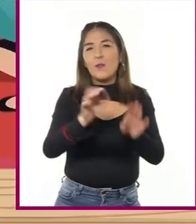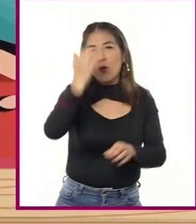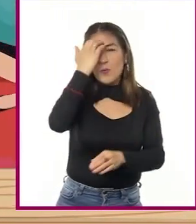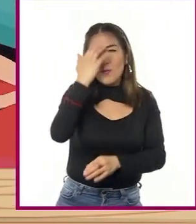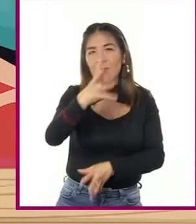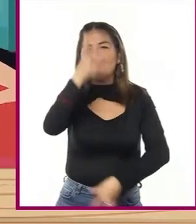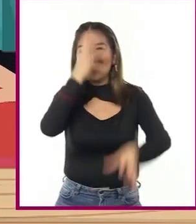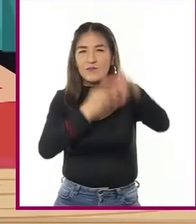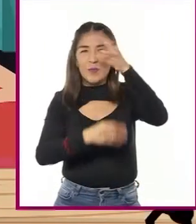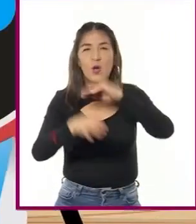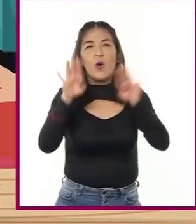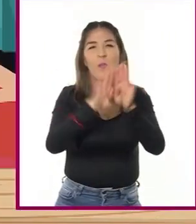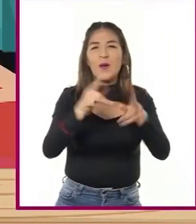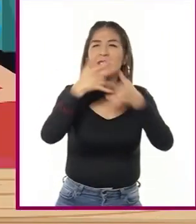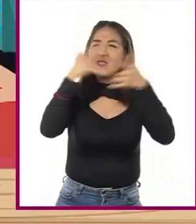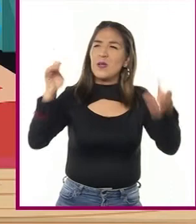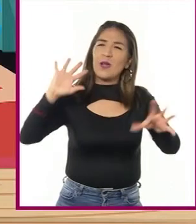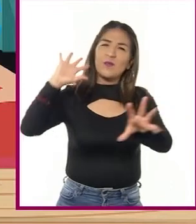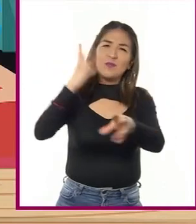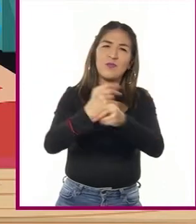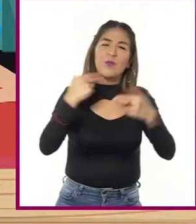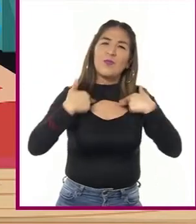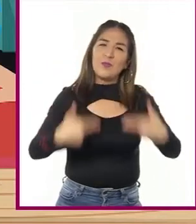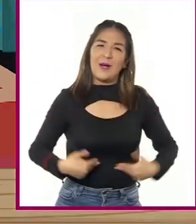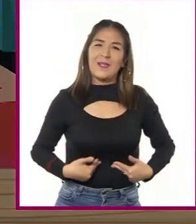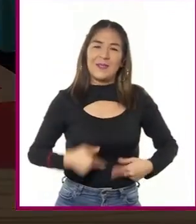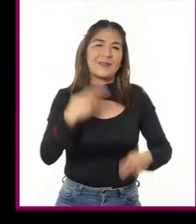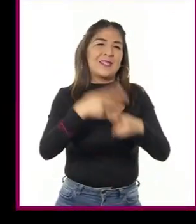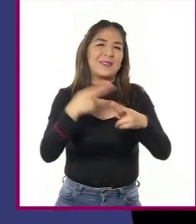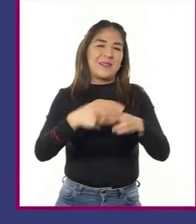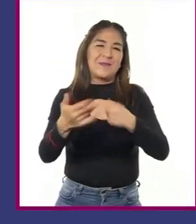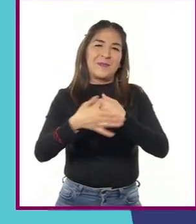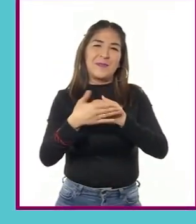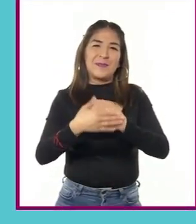y la historia de la humanidad. ¡Hasta la próxima!